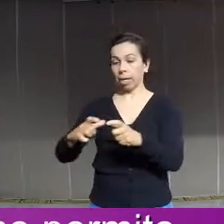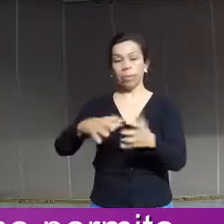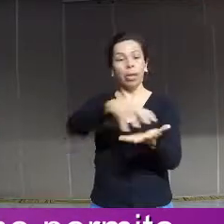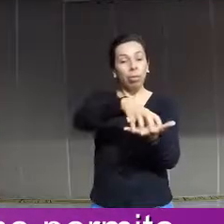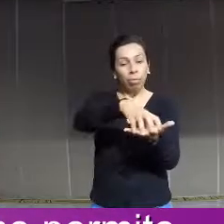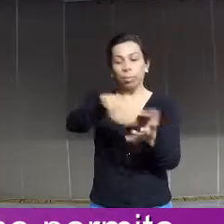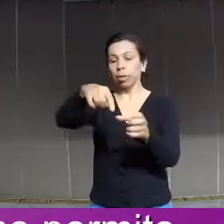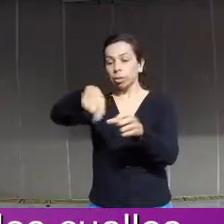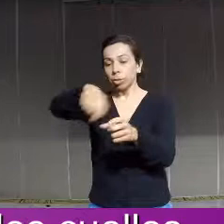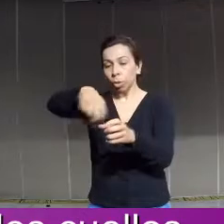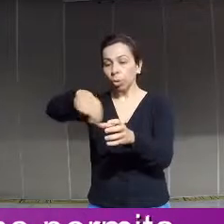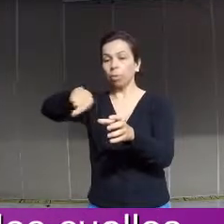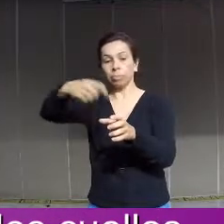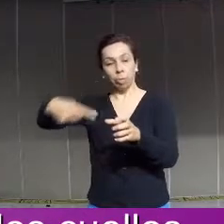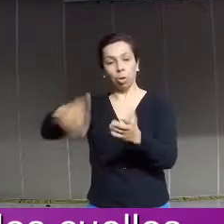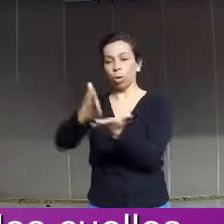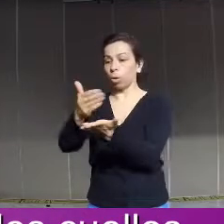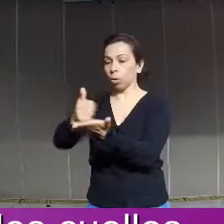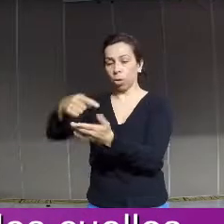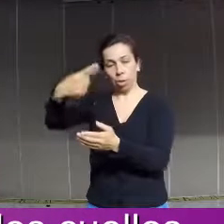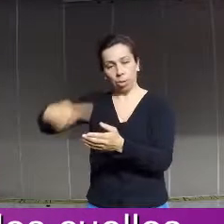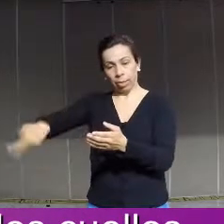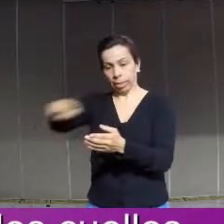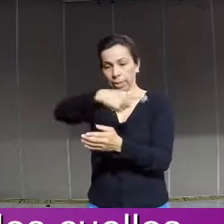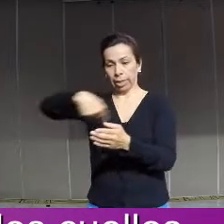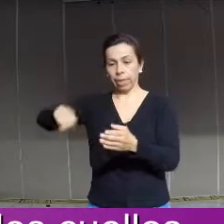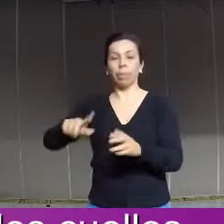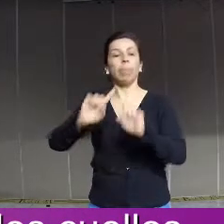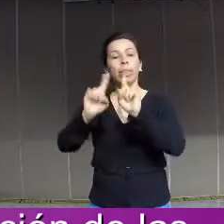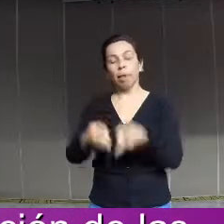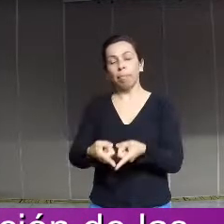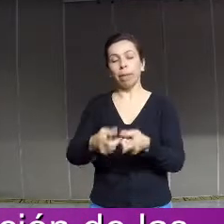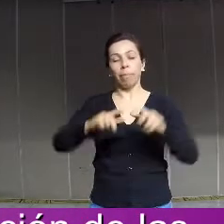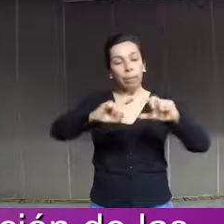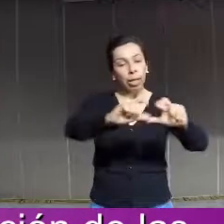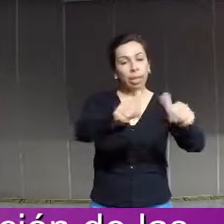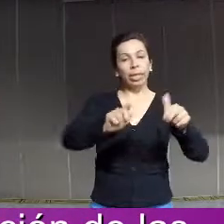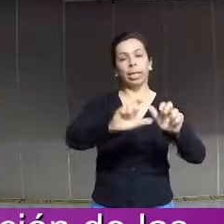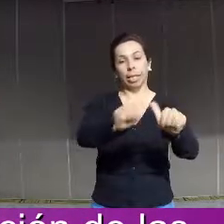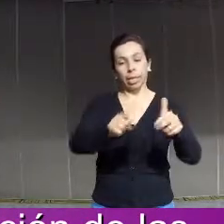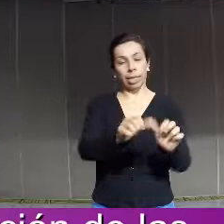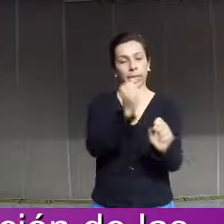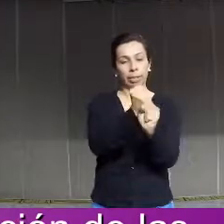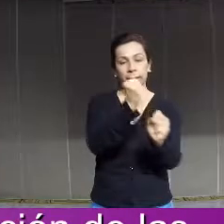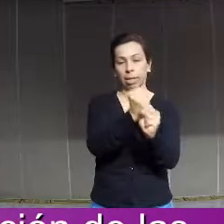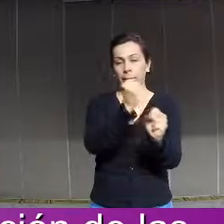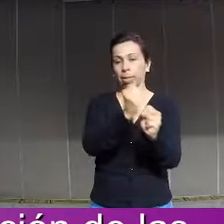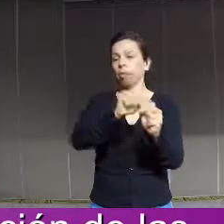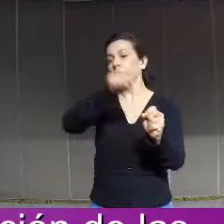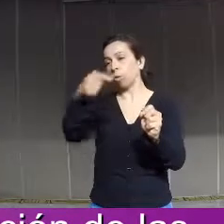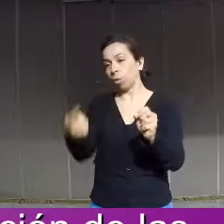disfagia. Posicionamiento, trabajo con kinesiología y terapia ocupacional. Equipamiento, trabajo con terapia